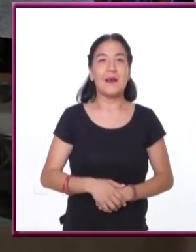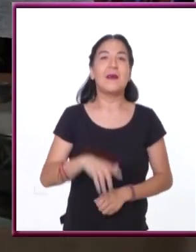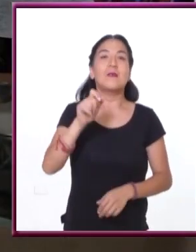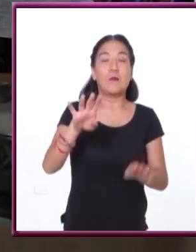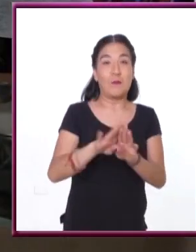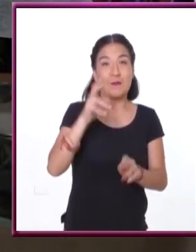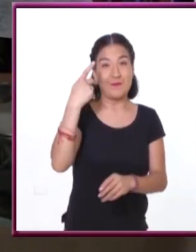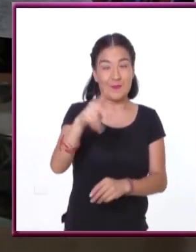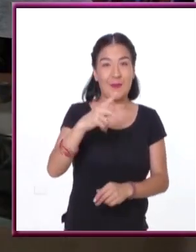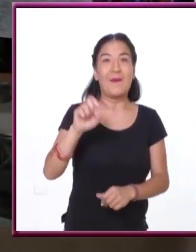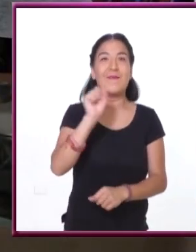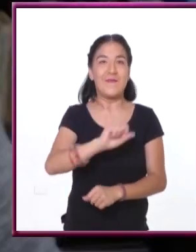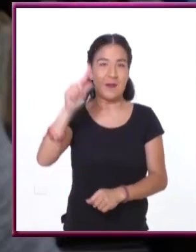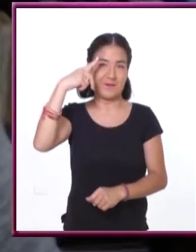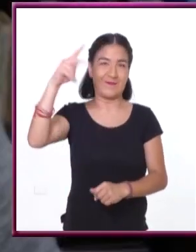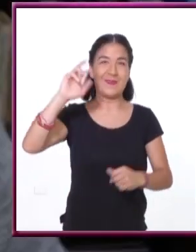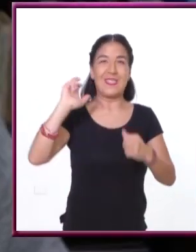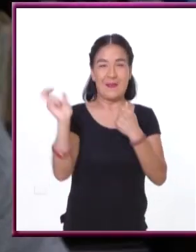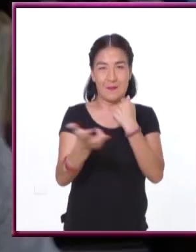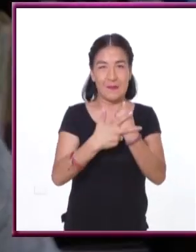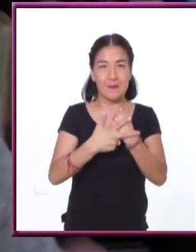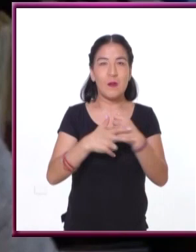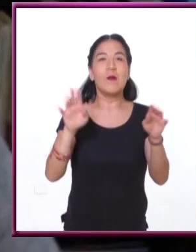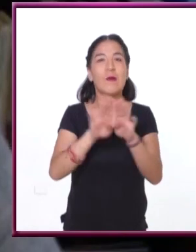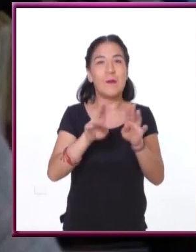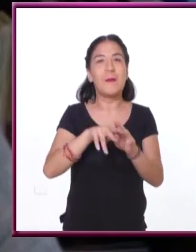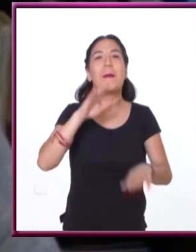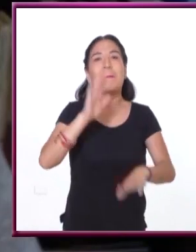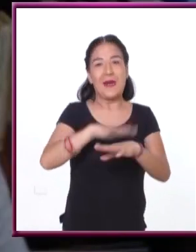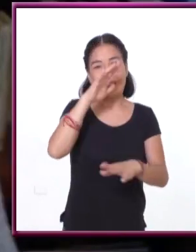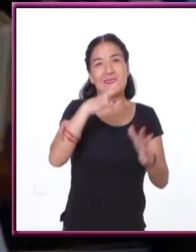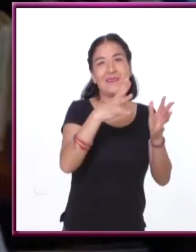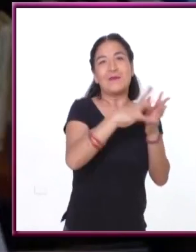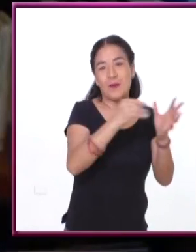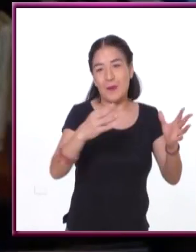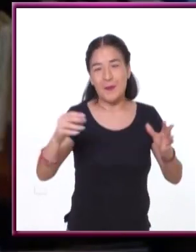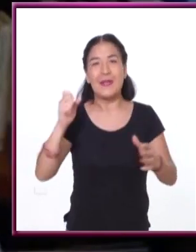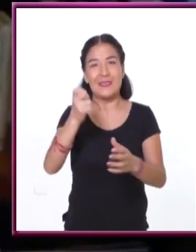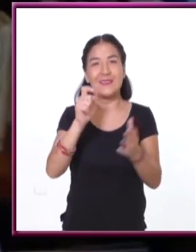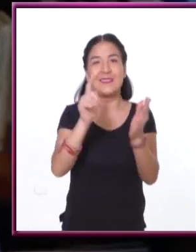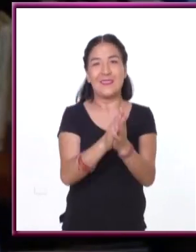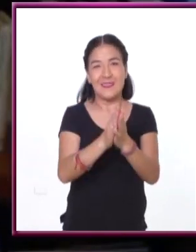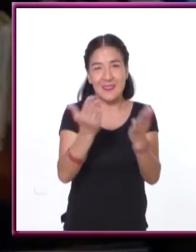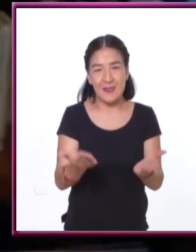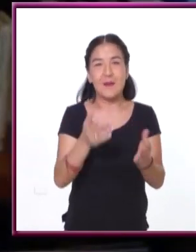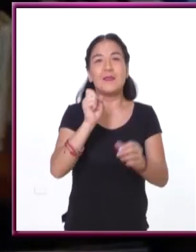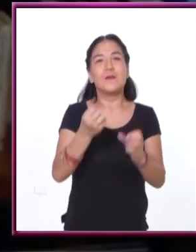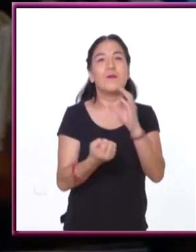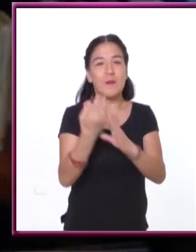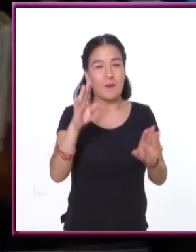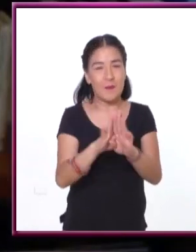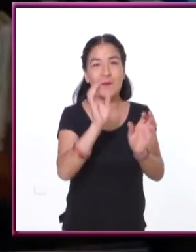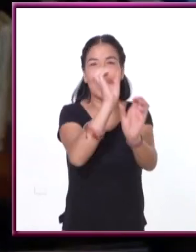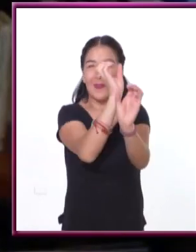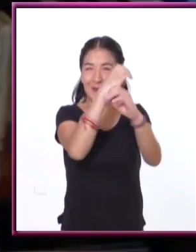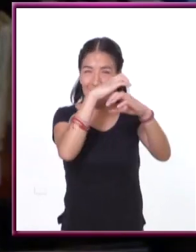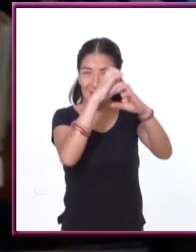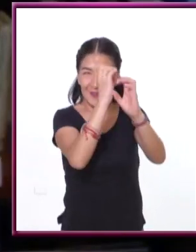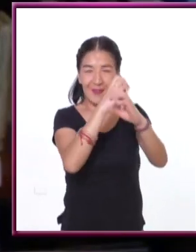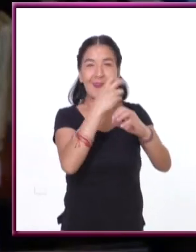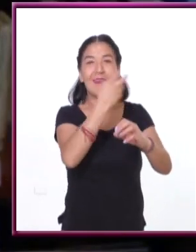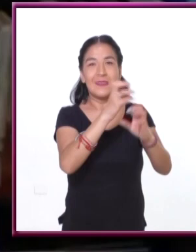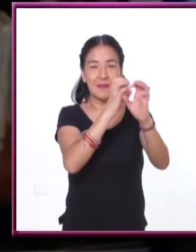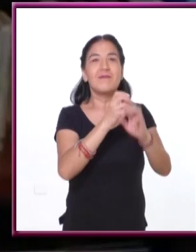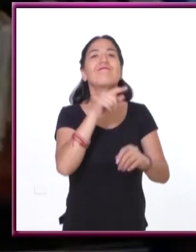famoso. Astrónomos en toda Europa trataron de reproducir sus resultados usando estos nuevos telescopios y vieron